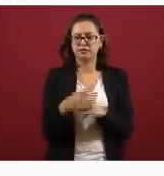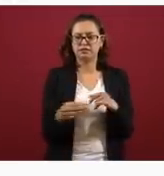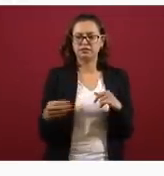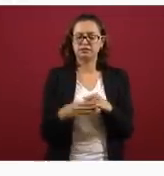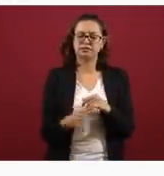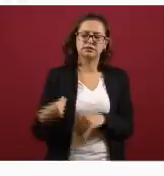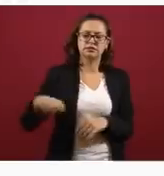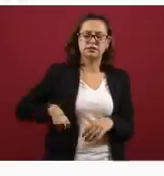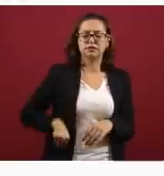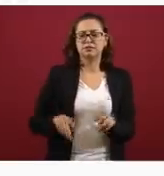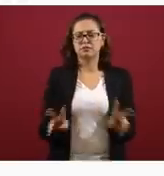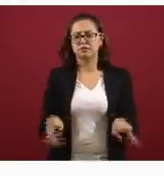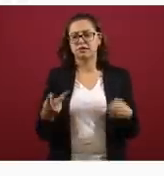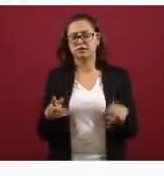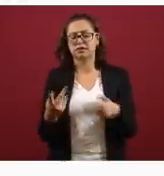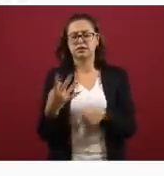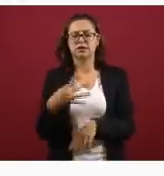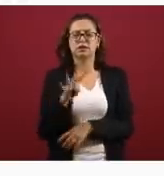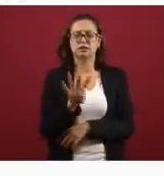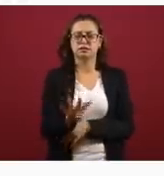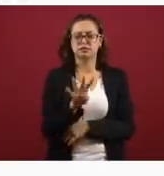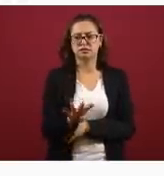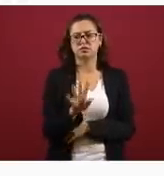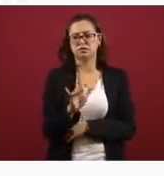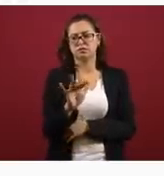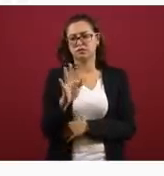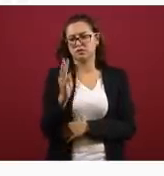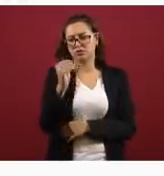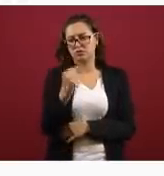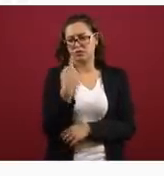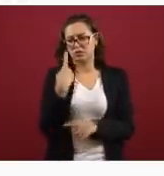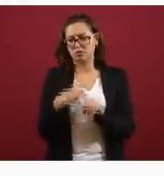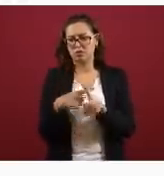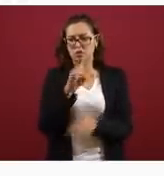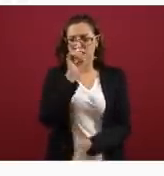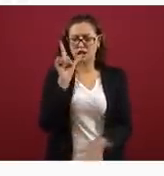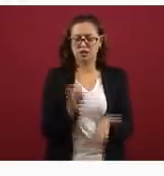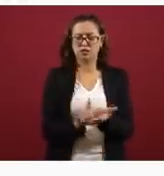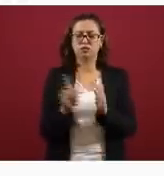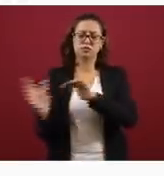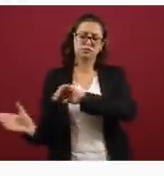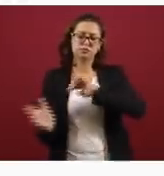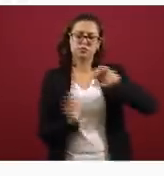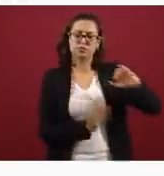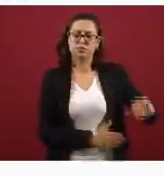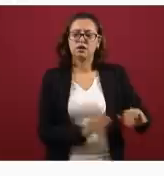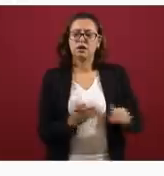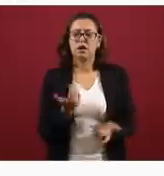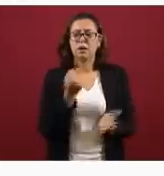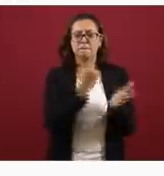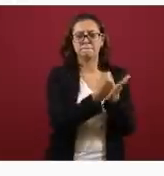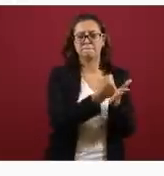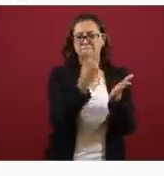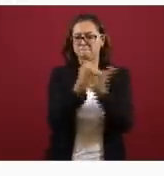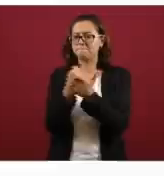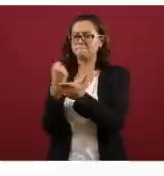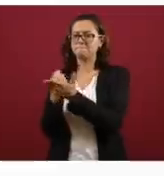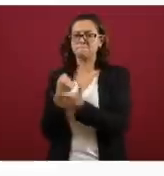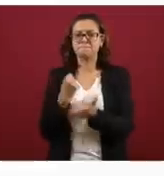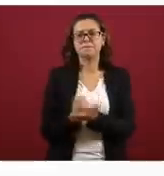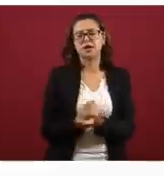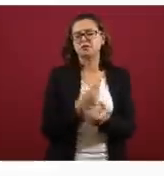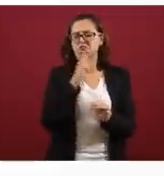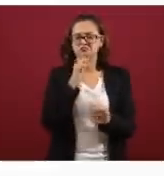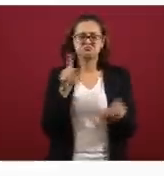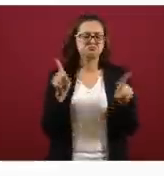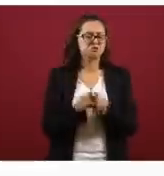público de 19.59 por litro. Si lo vemos por marcas, en los promedios siguen estando, como por muchos